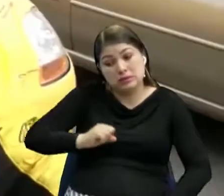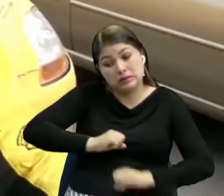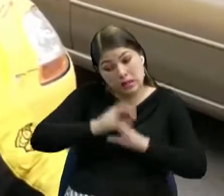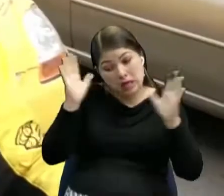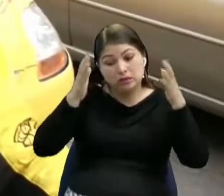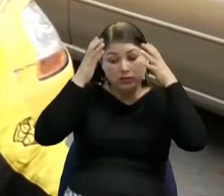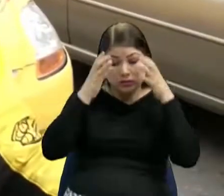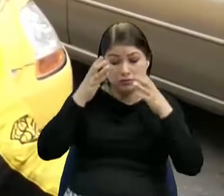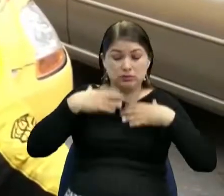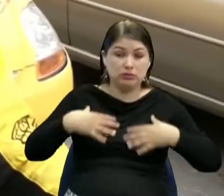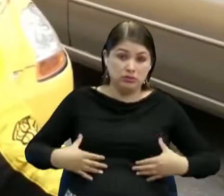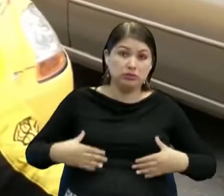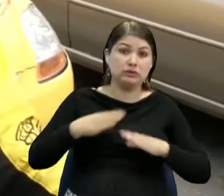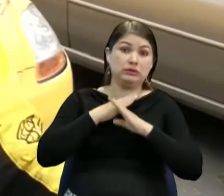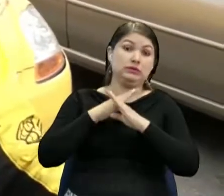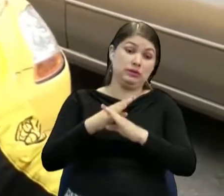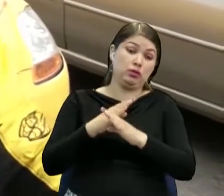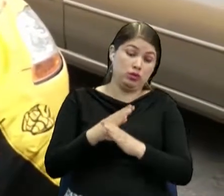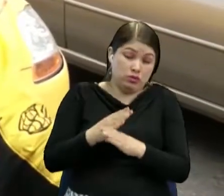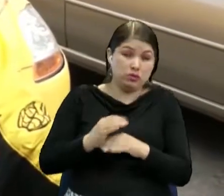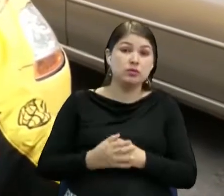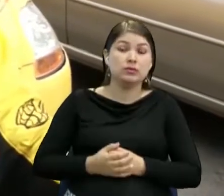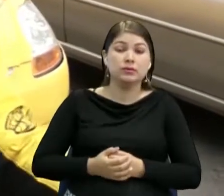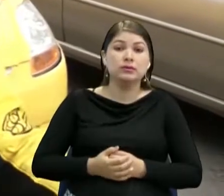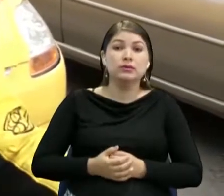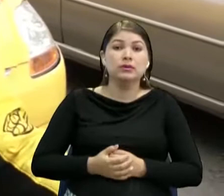es una medida de seguridad